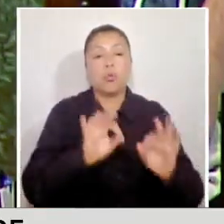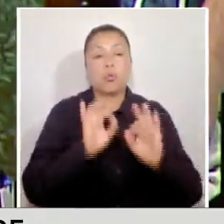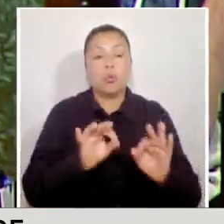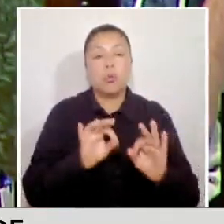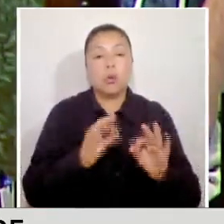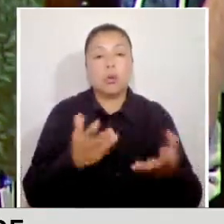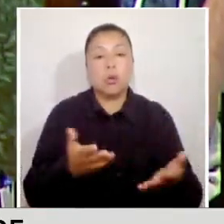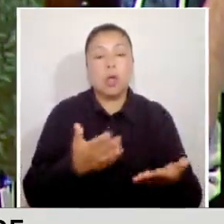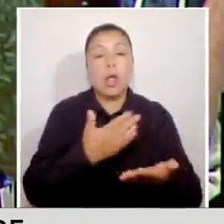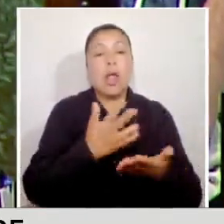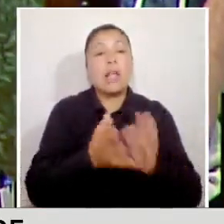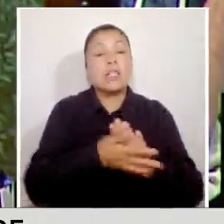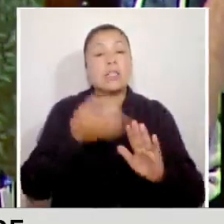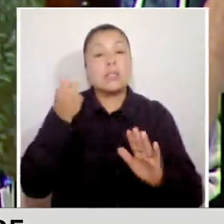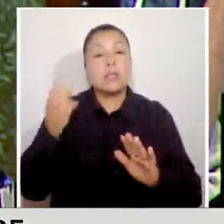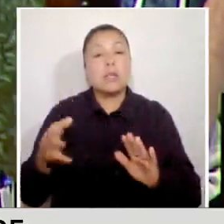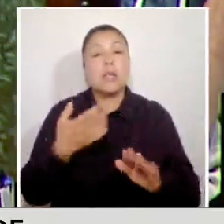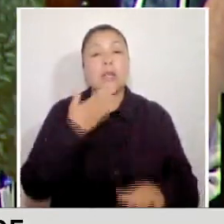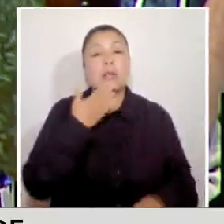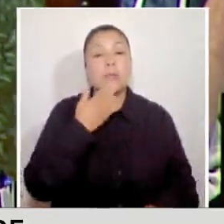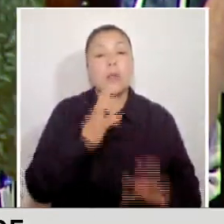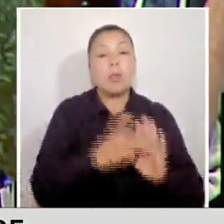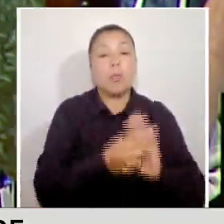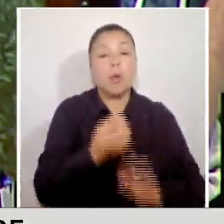se retira también laal